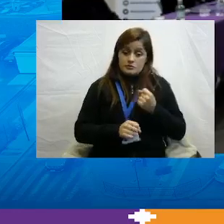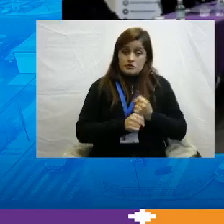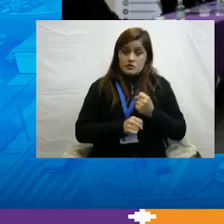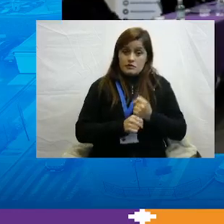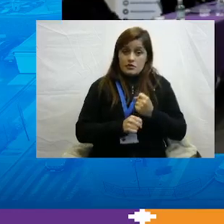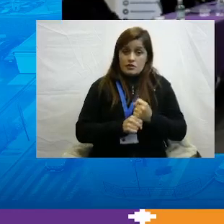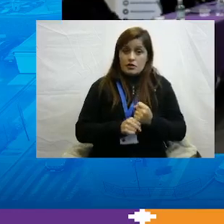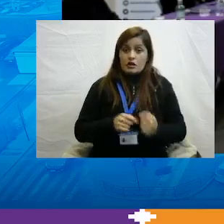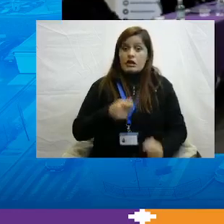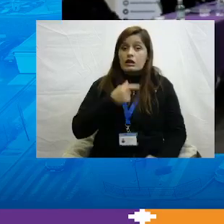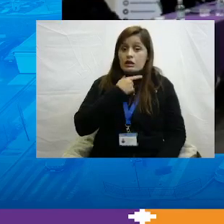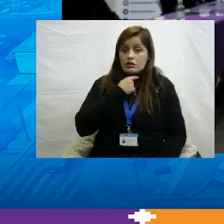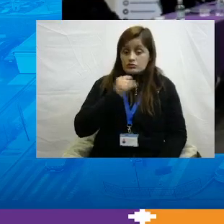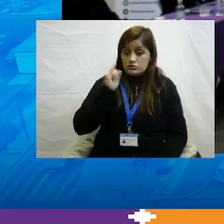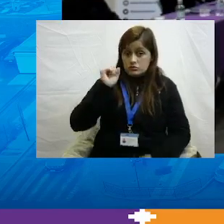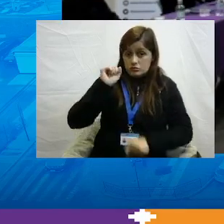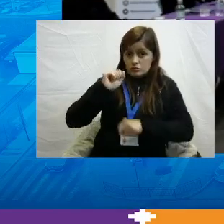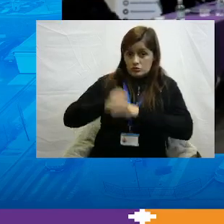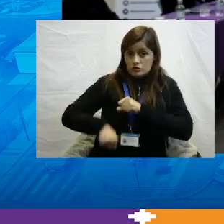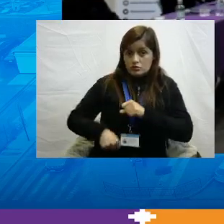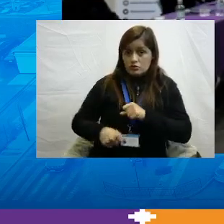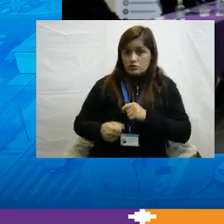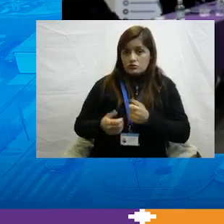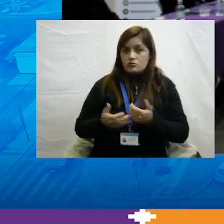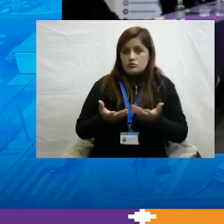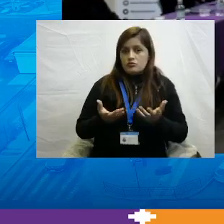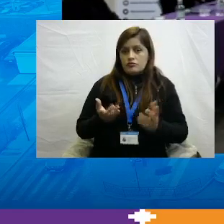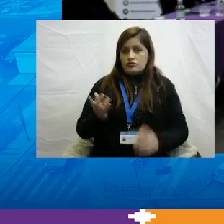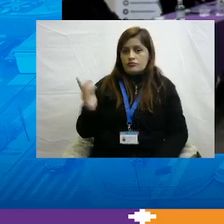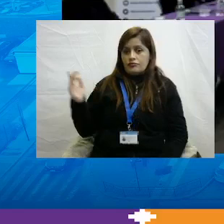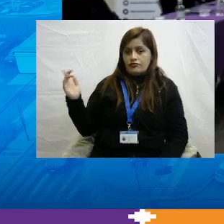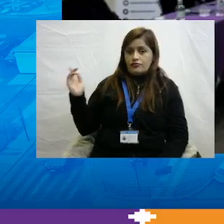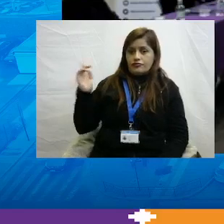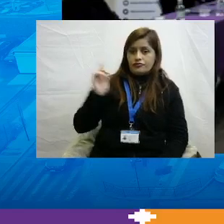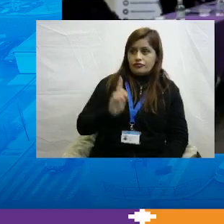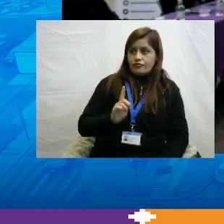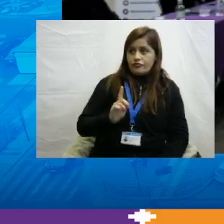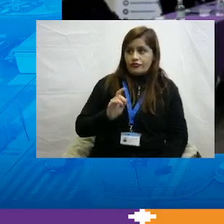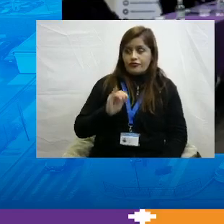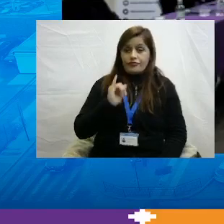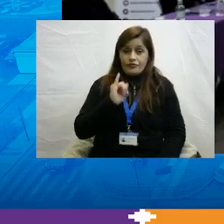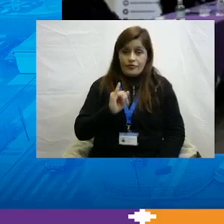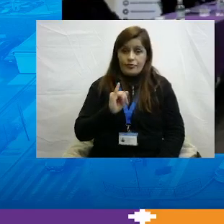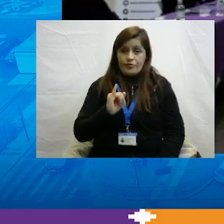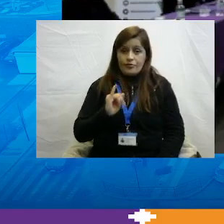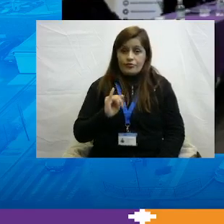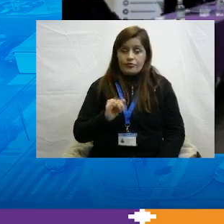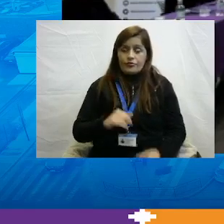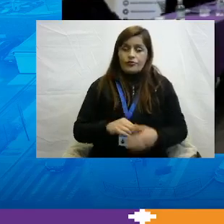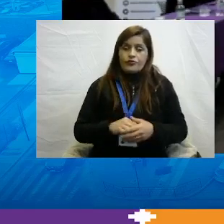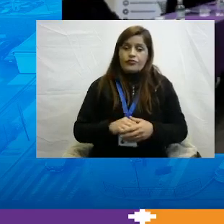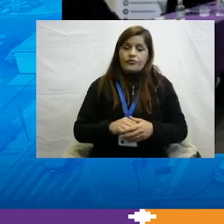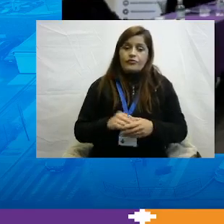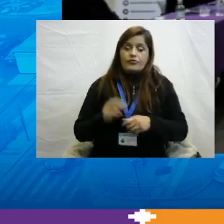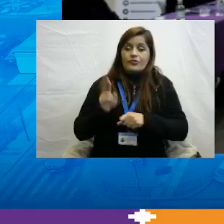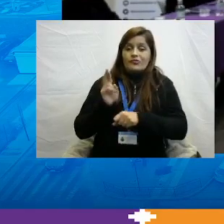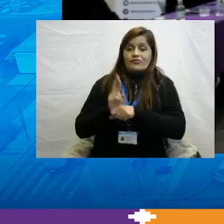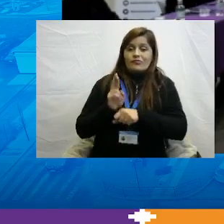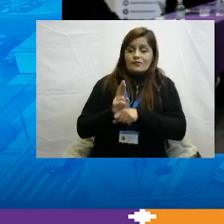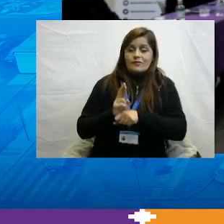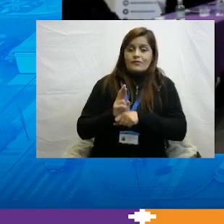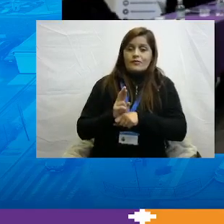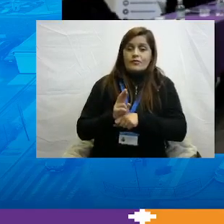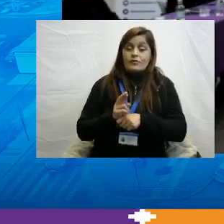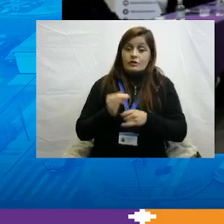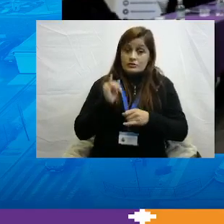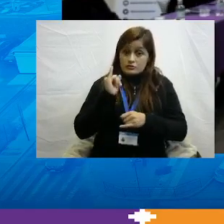acuerdo, me imagino que usted viene totalmente mandatado por él y por la organización que representa, y